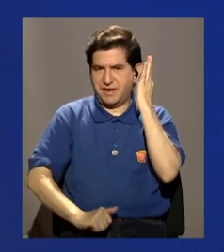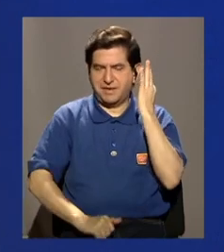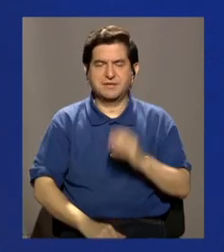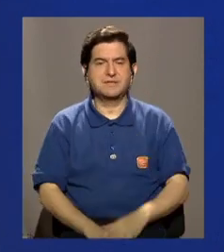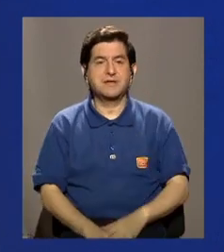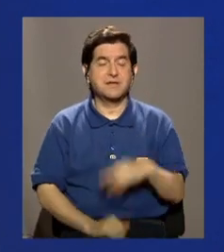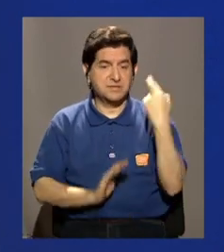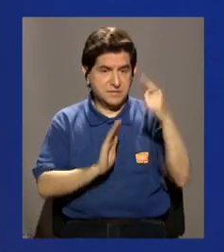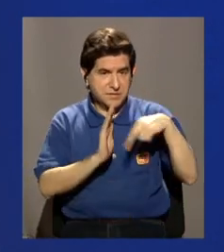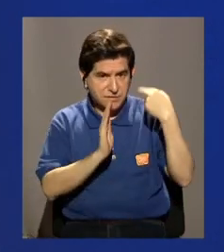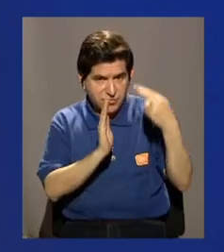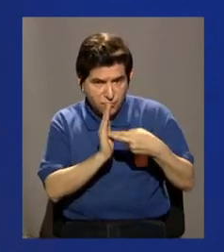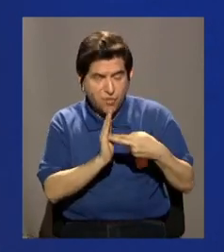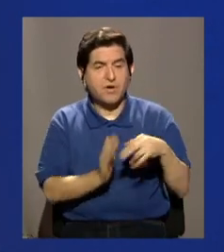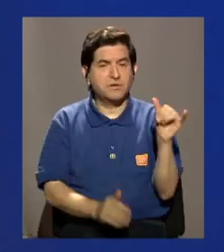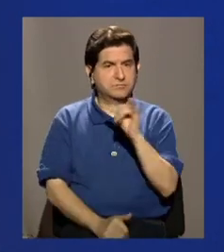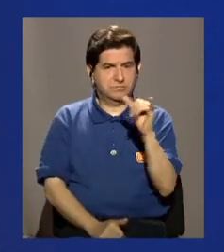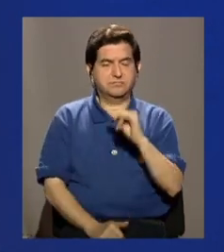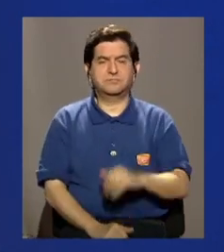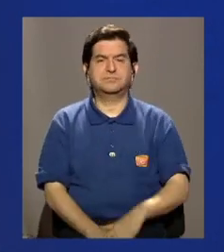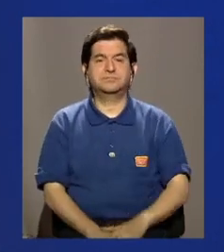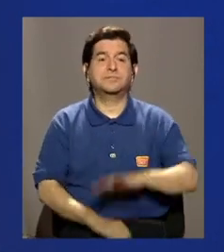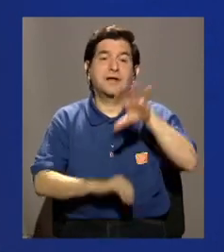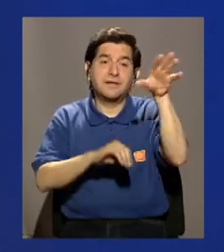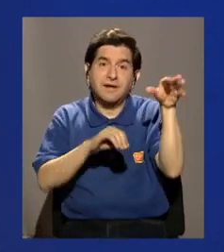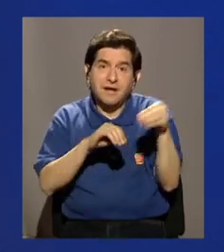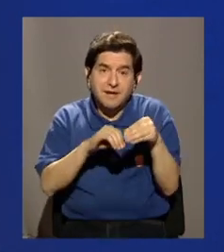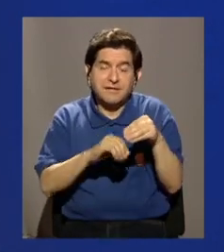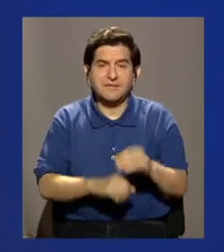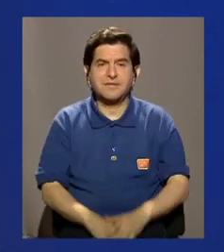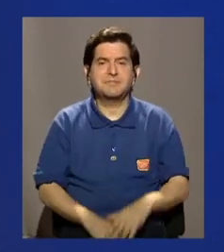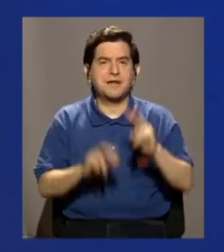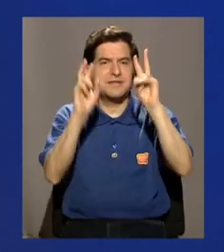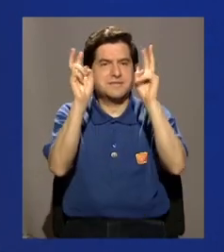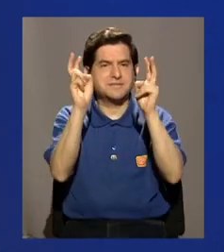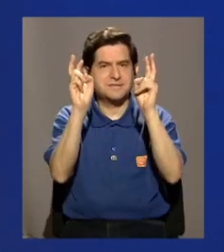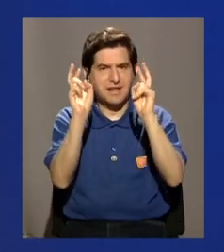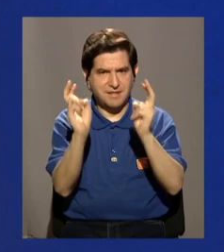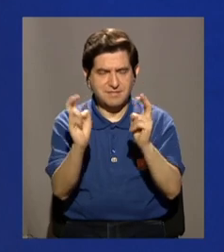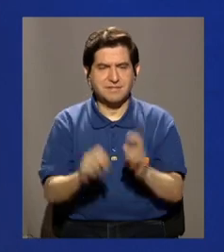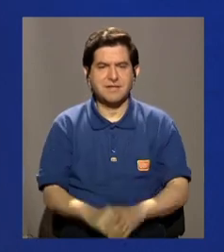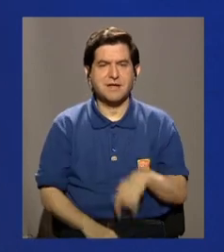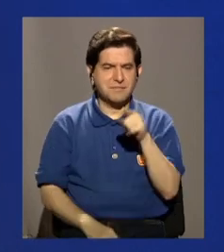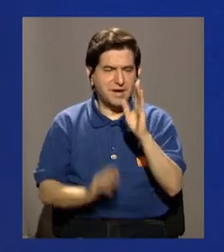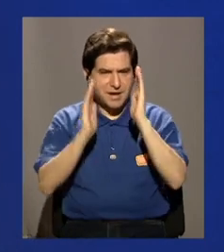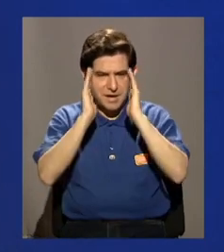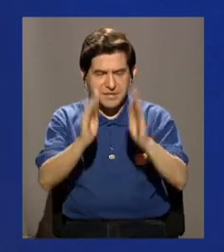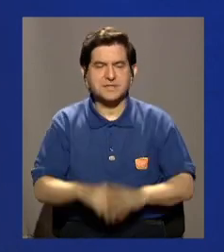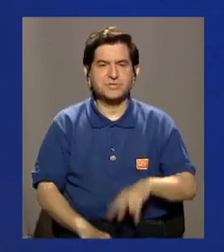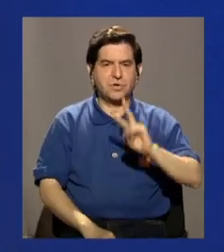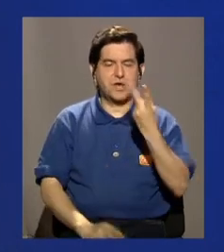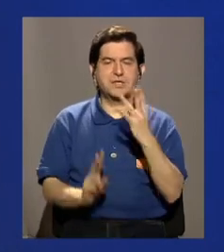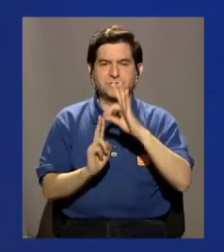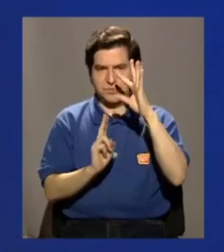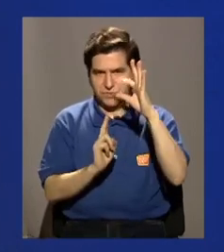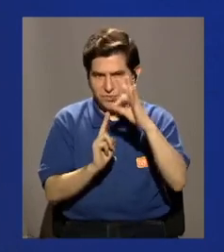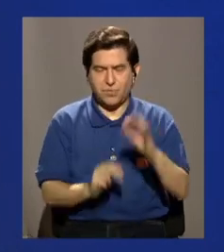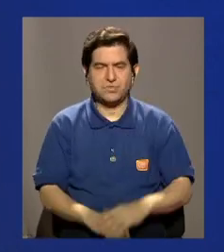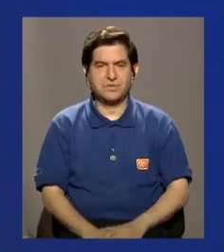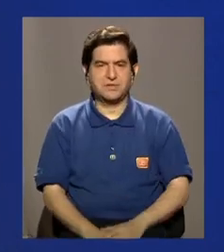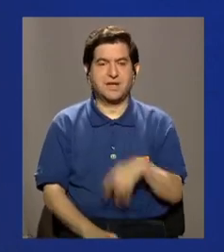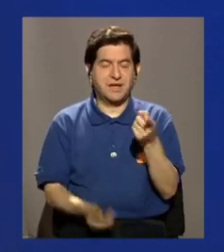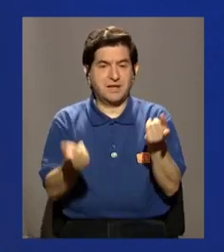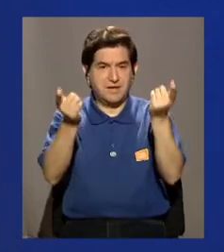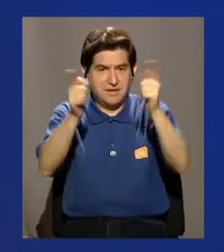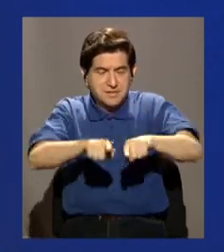y también de los personajes además de la temática que se aborda en la segunda oportunidad la segunda